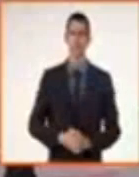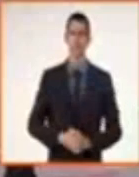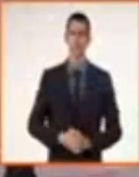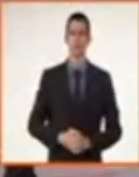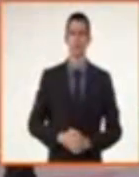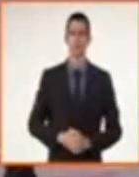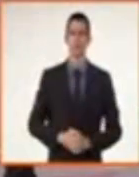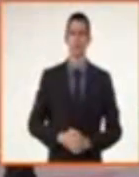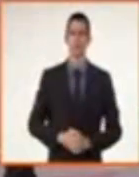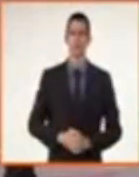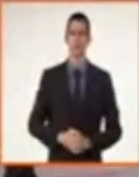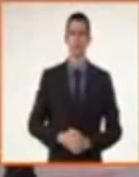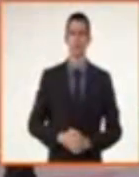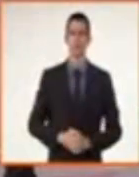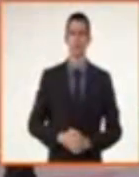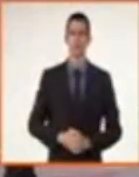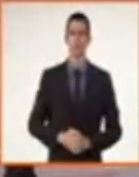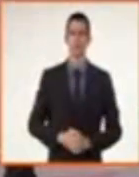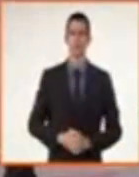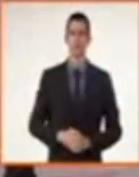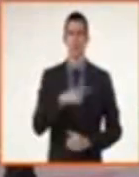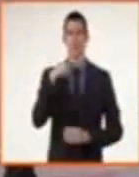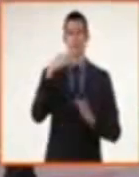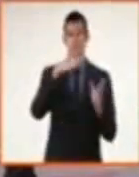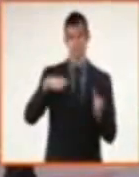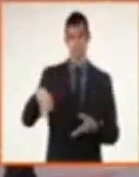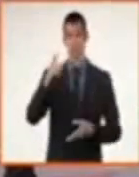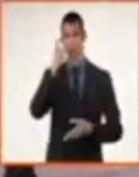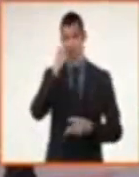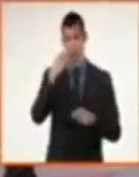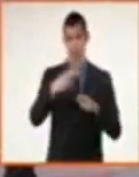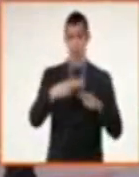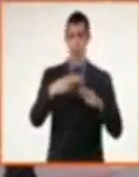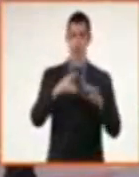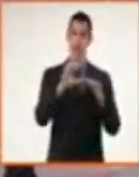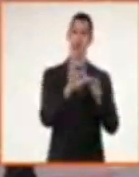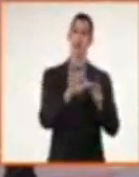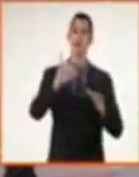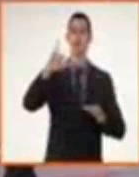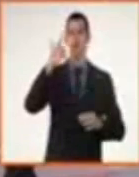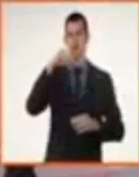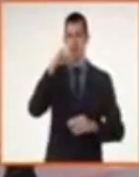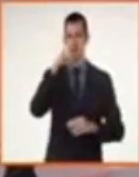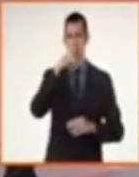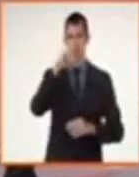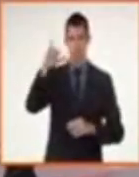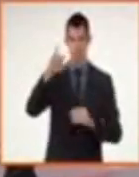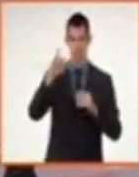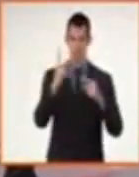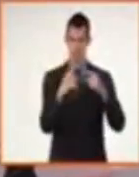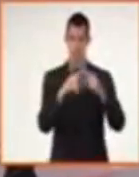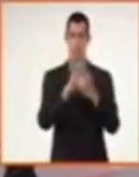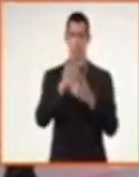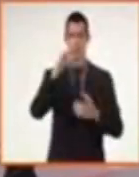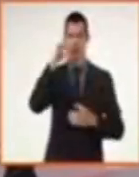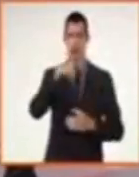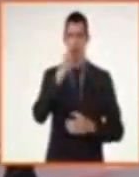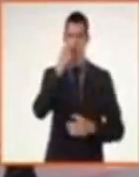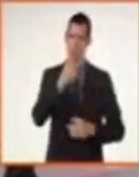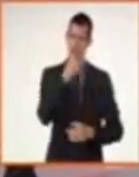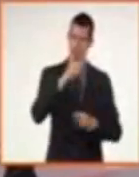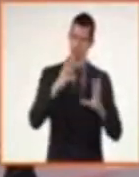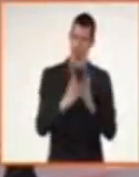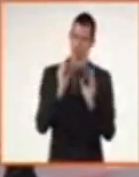notable intelectual y entrañable amigo Jiang Niminá. Sus inolvidables entrevistas a Fidel y su lucha por la justicia le ganaron